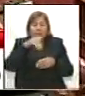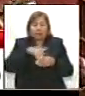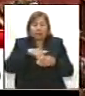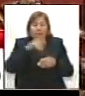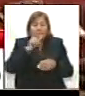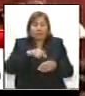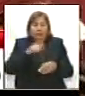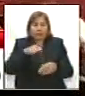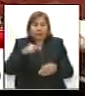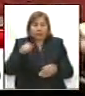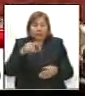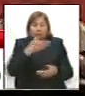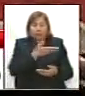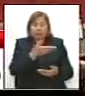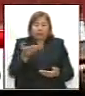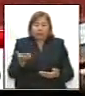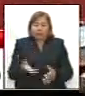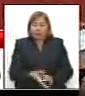votación.